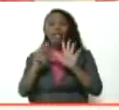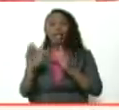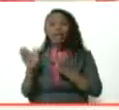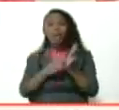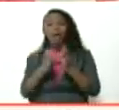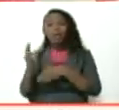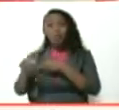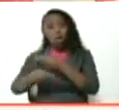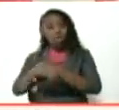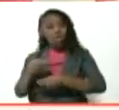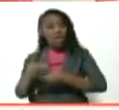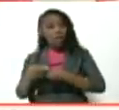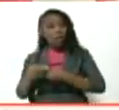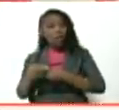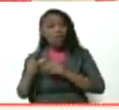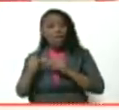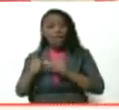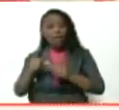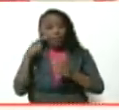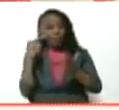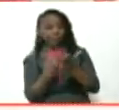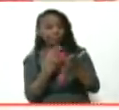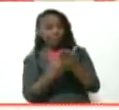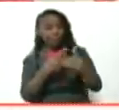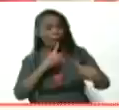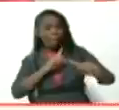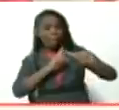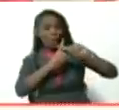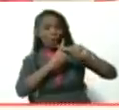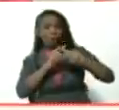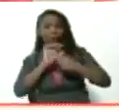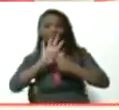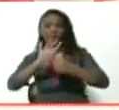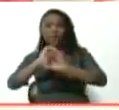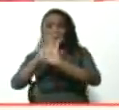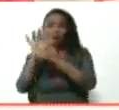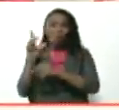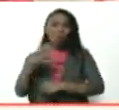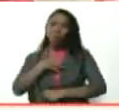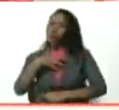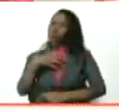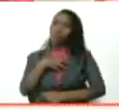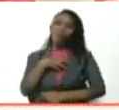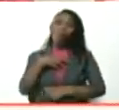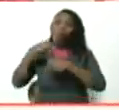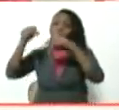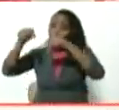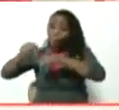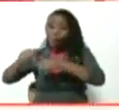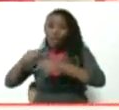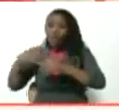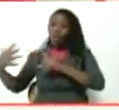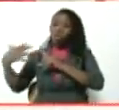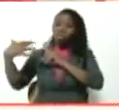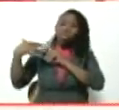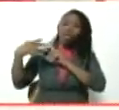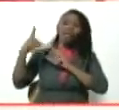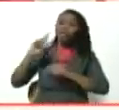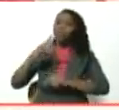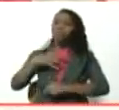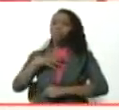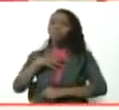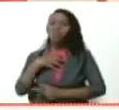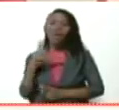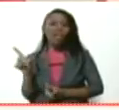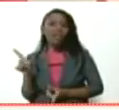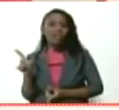hicieron, quedaron en evidencia todas y todos ellos. No pudieron. Hoy nos amenazan y no van a poder. Ten la